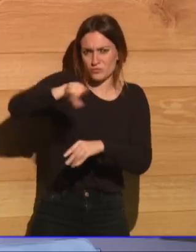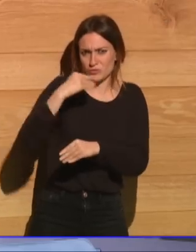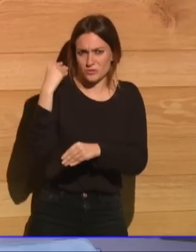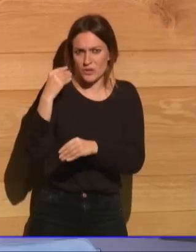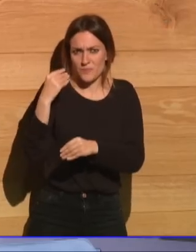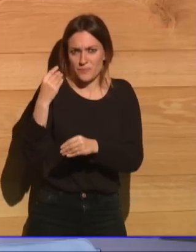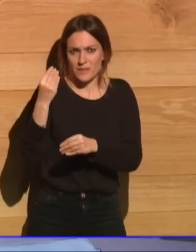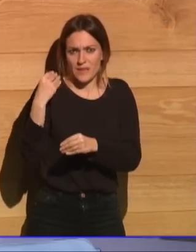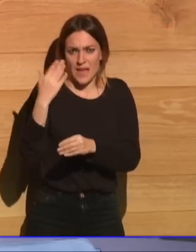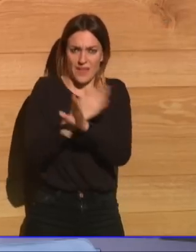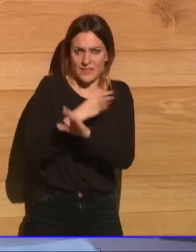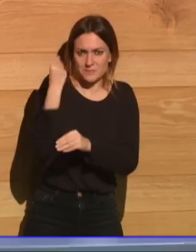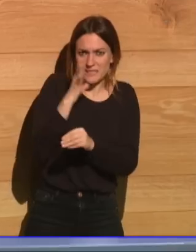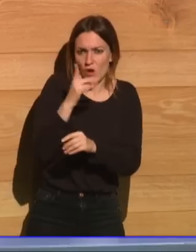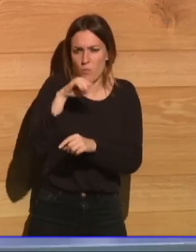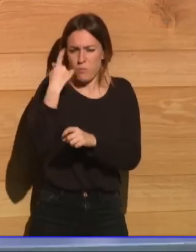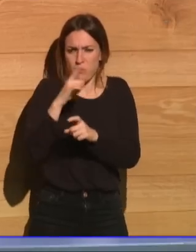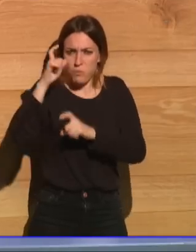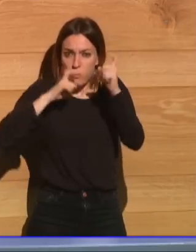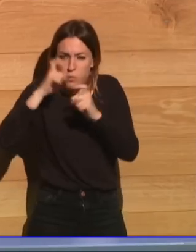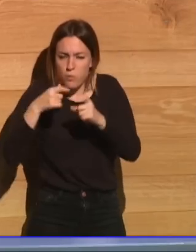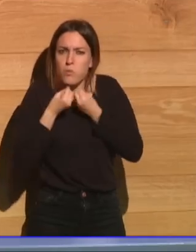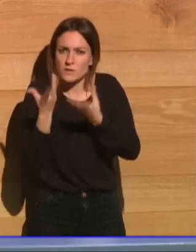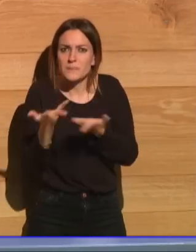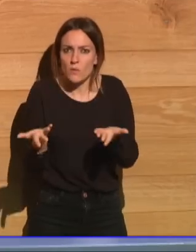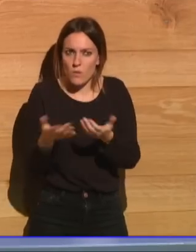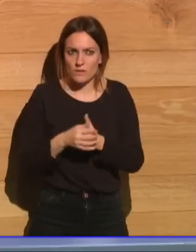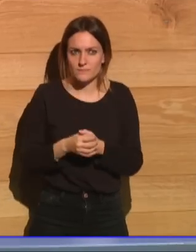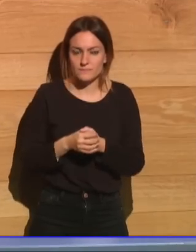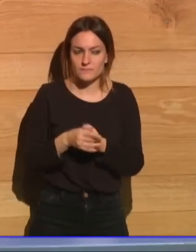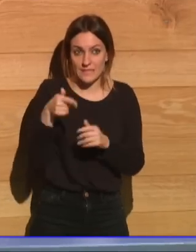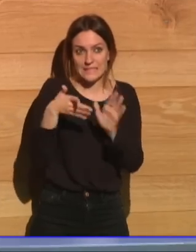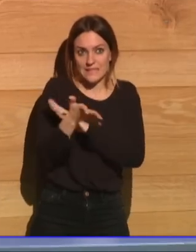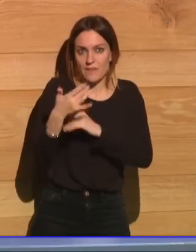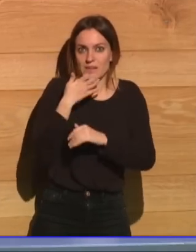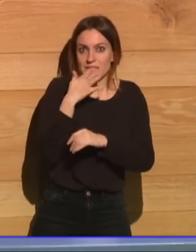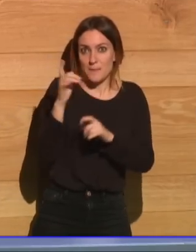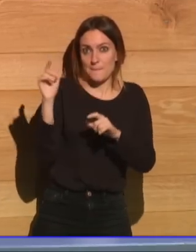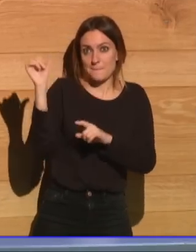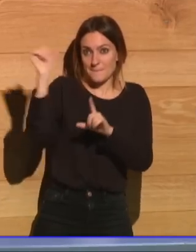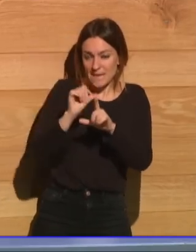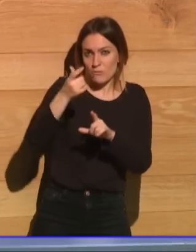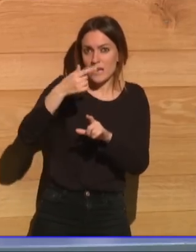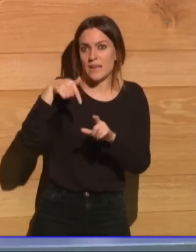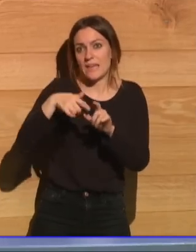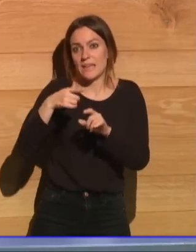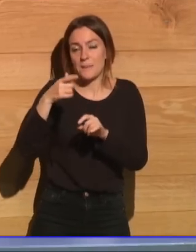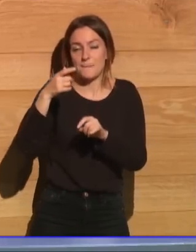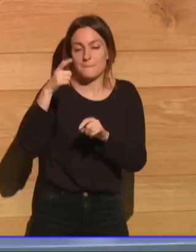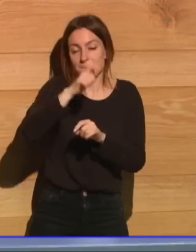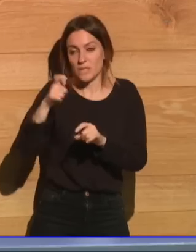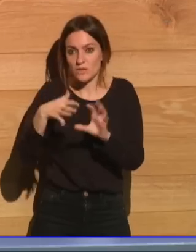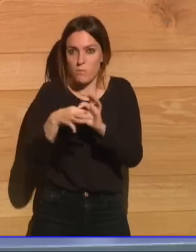manifestar sus expresiones. Eso en una serie sería, es que el personaje no es coherente porque estamos buscando eso, estamos buscando una especie